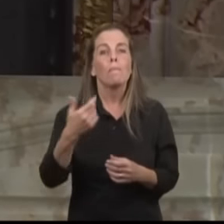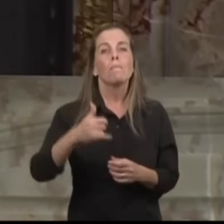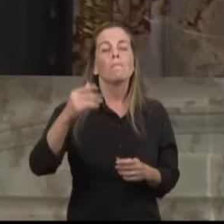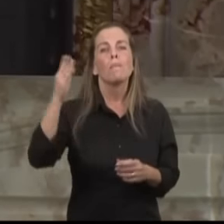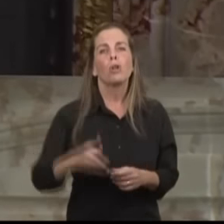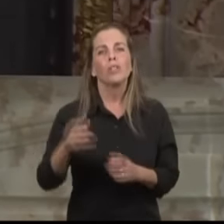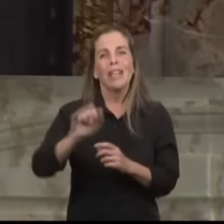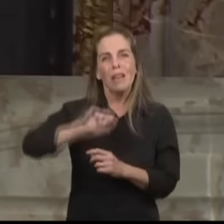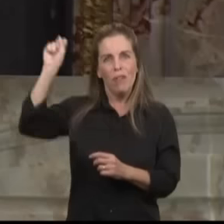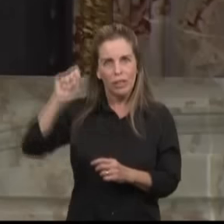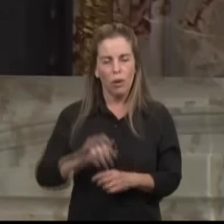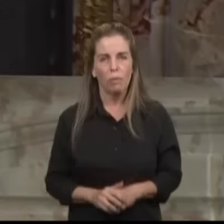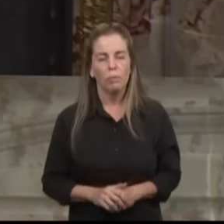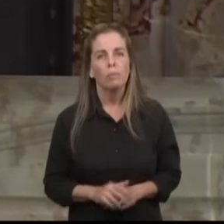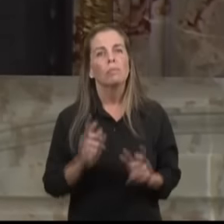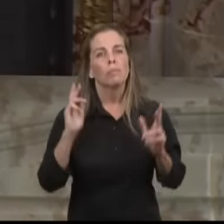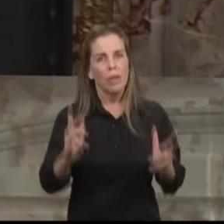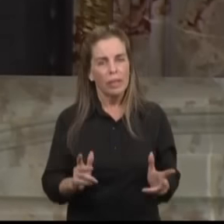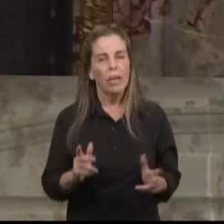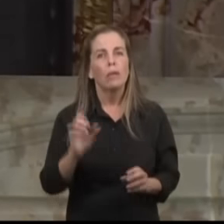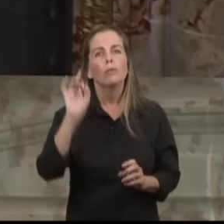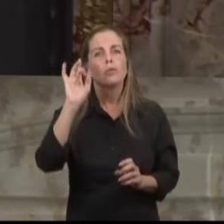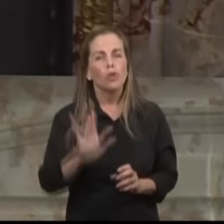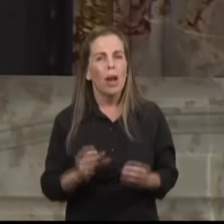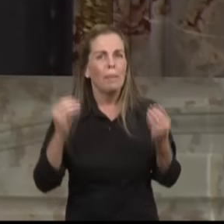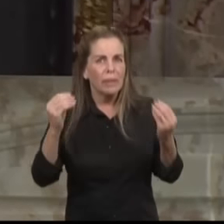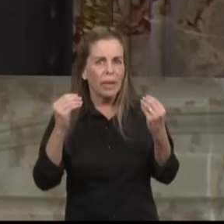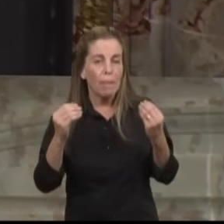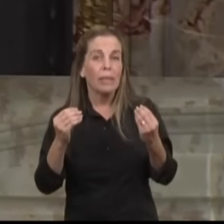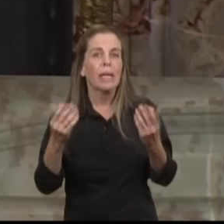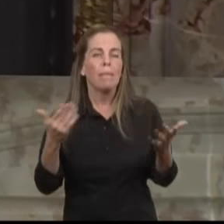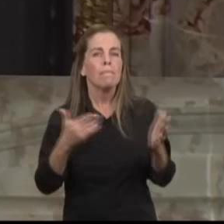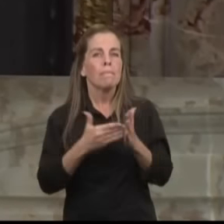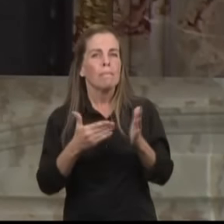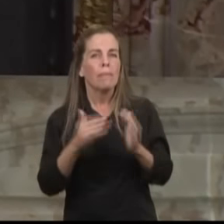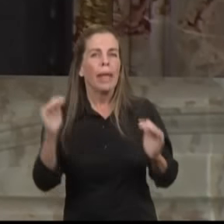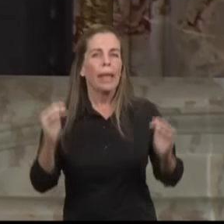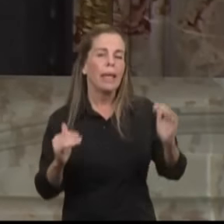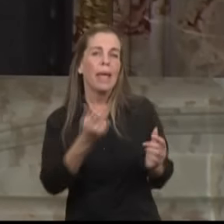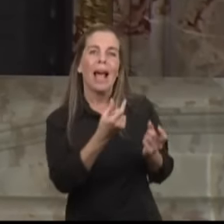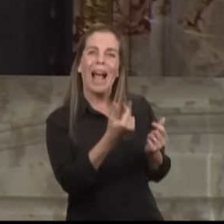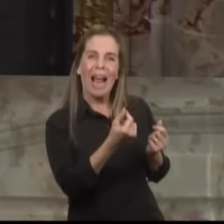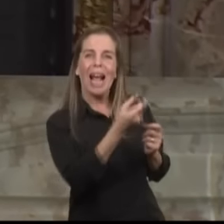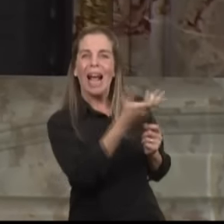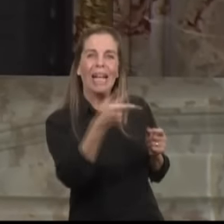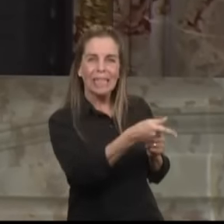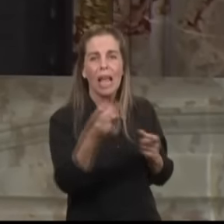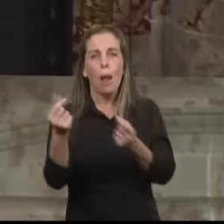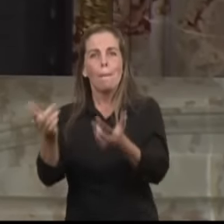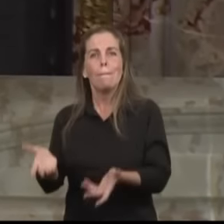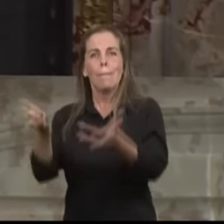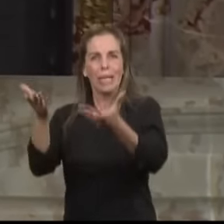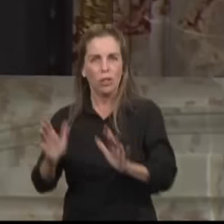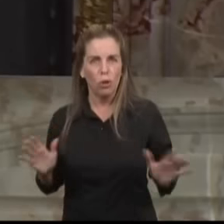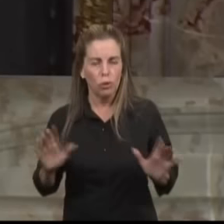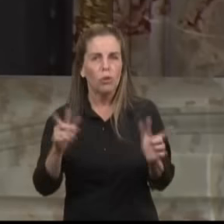Hay que decirlo una y otra vez, la única relación causal que existe es desde la cantidad de dinero hacia el nivel de precios. No